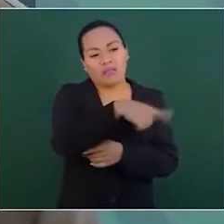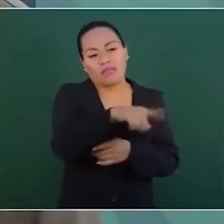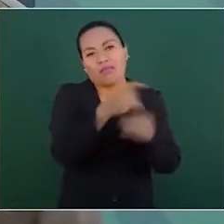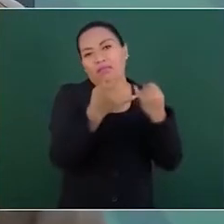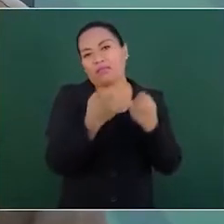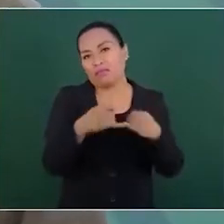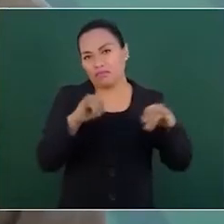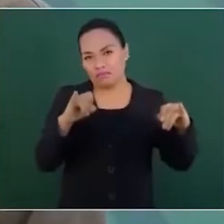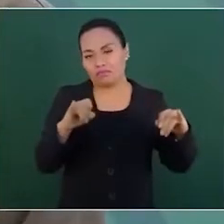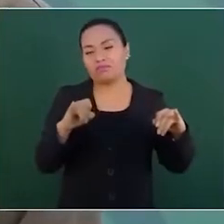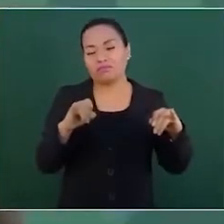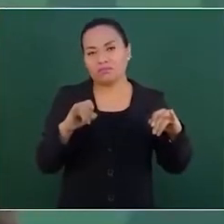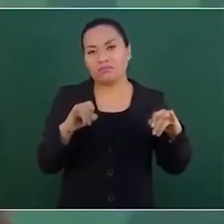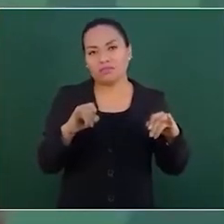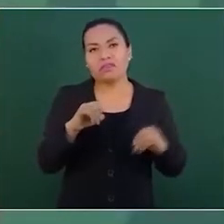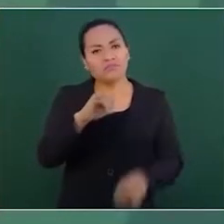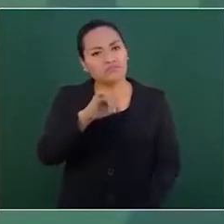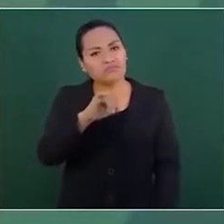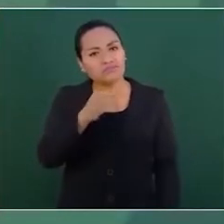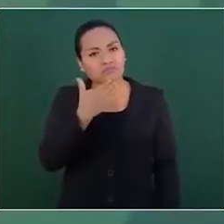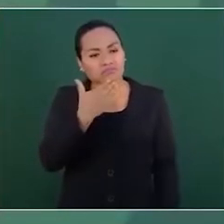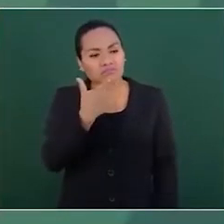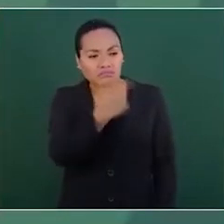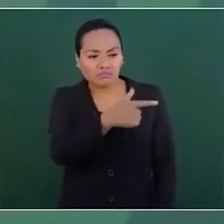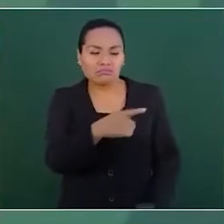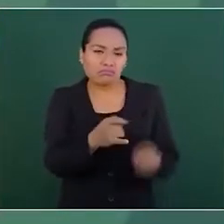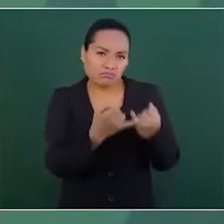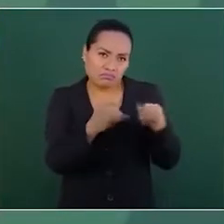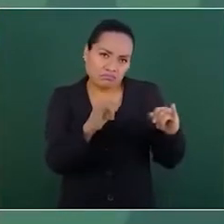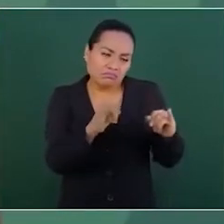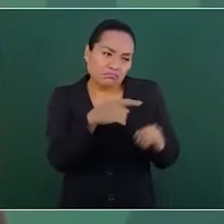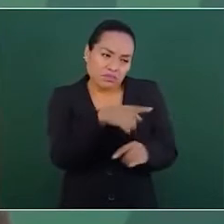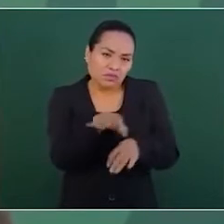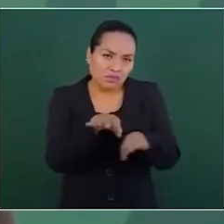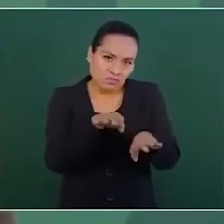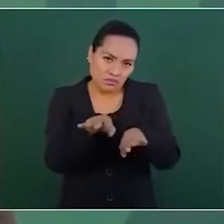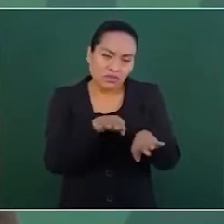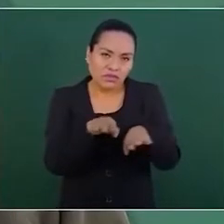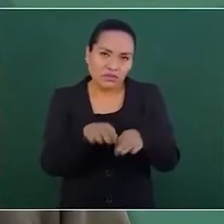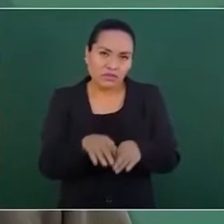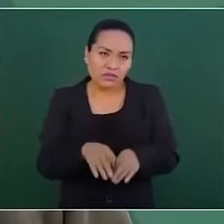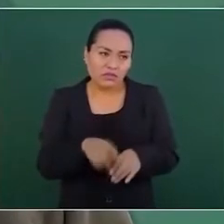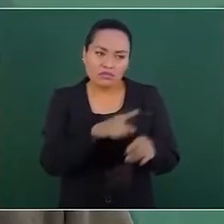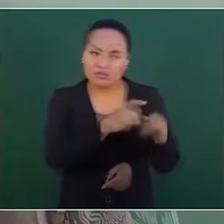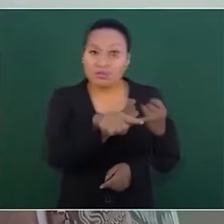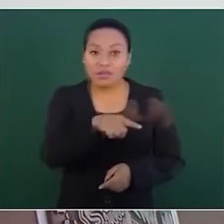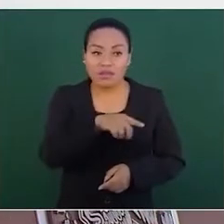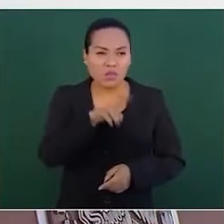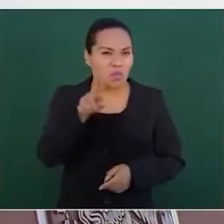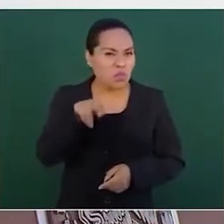yo sostengo que sí son independientes, pero independientes del pueblo.